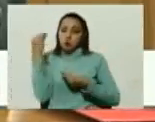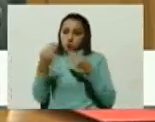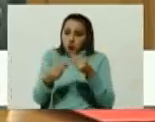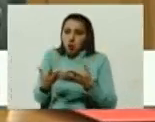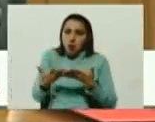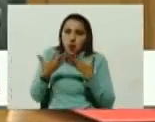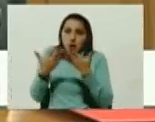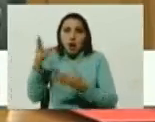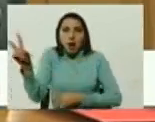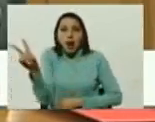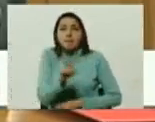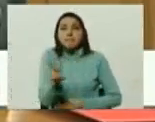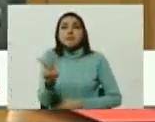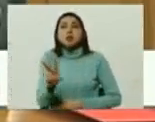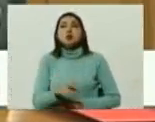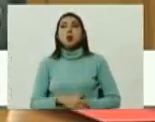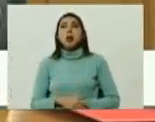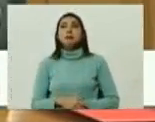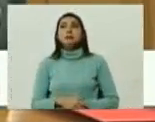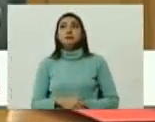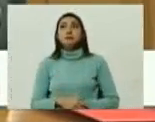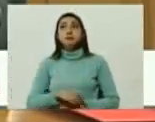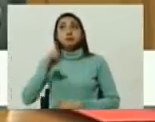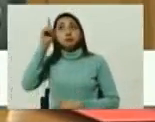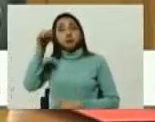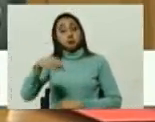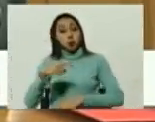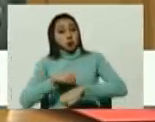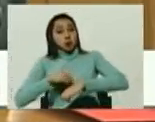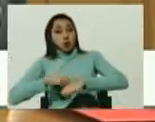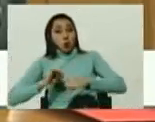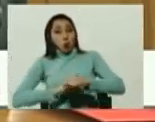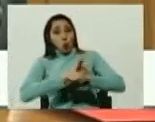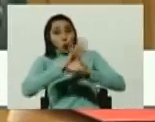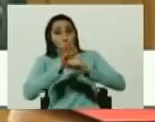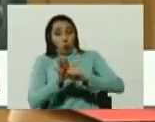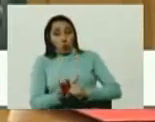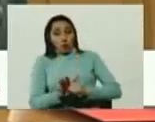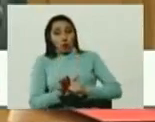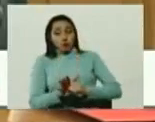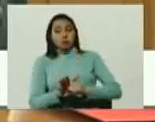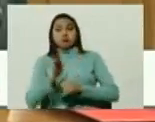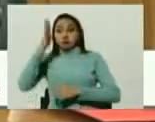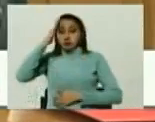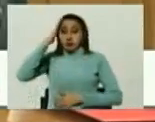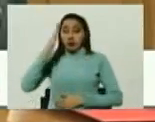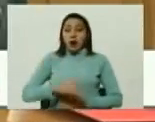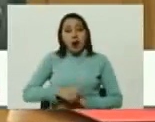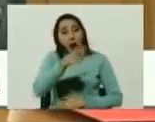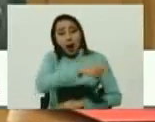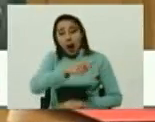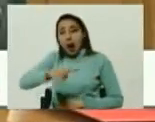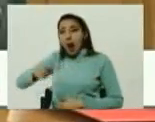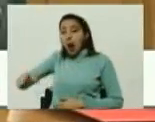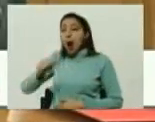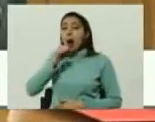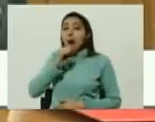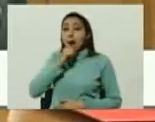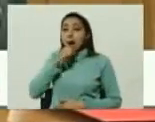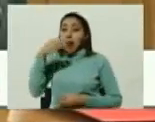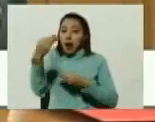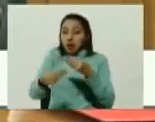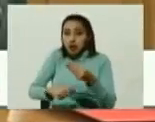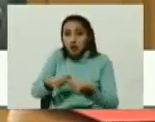patria considerando que en tiempos de pandemia por lakovic 19 las personas adultas mayores se han